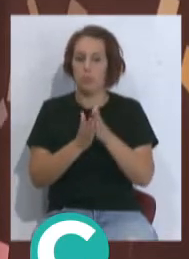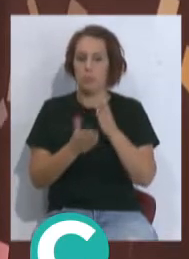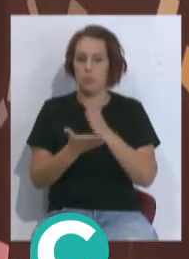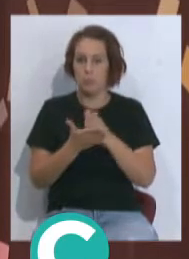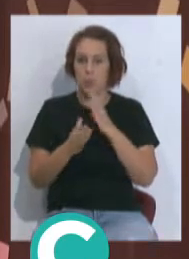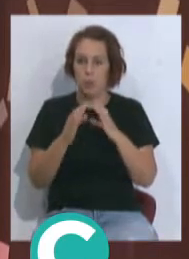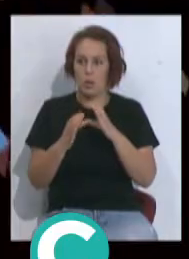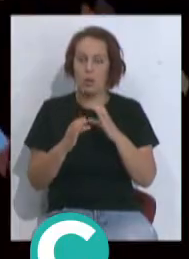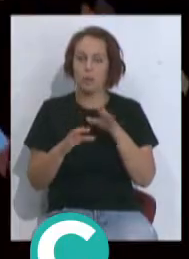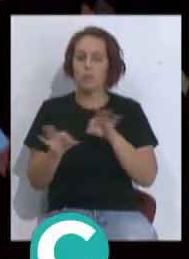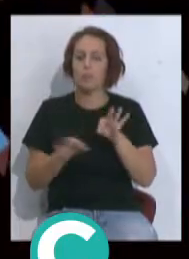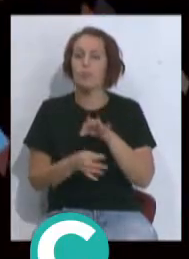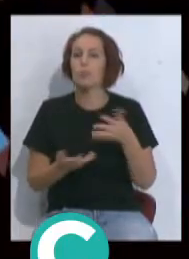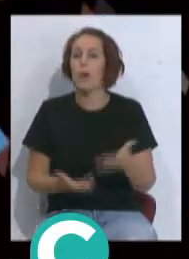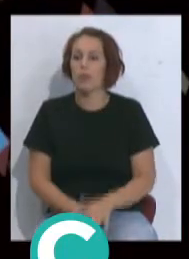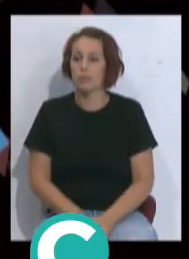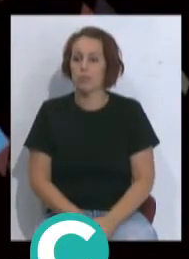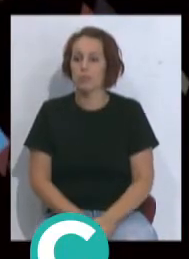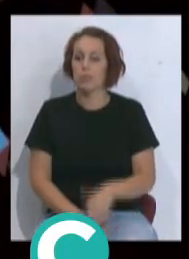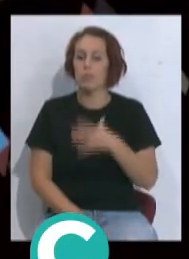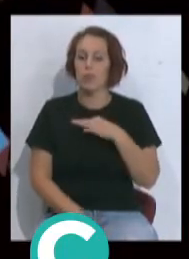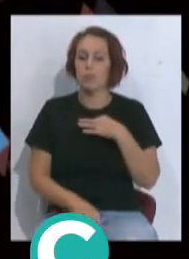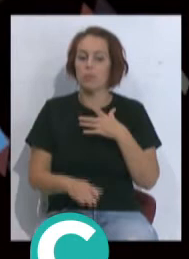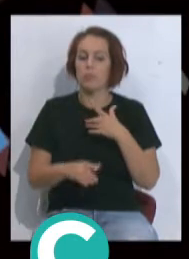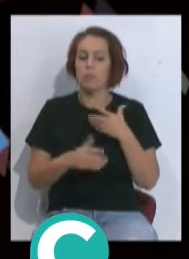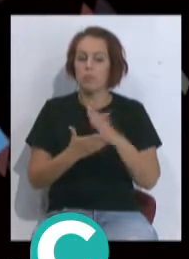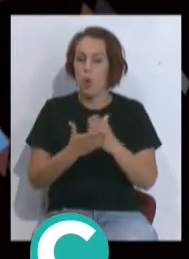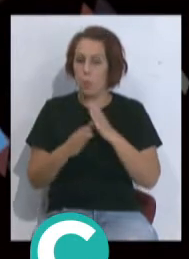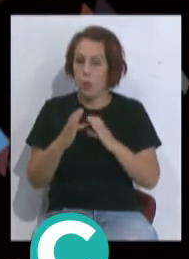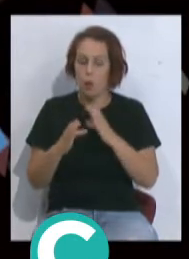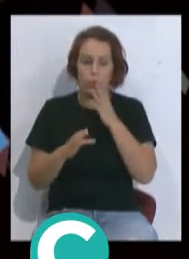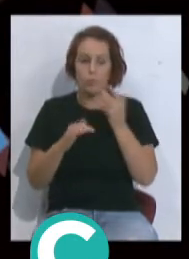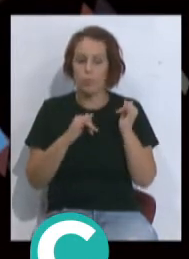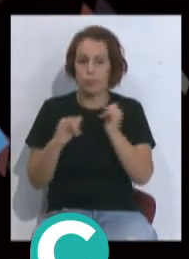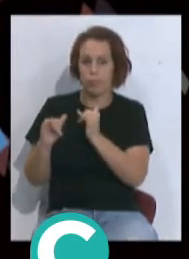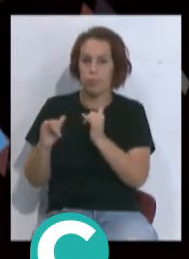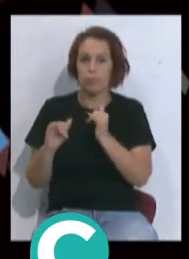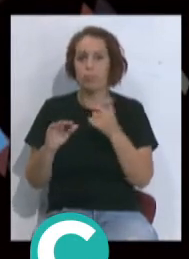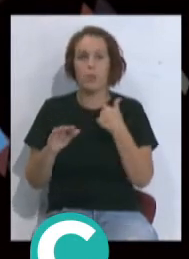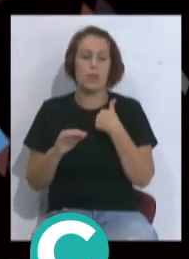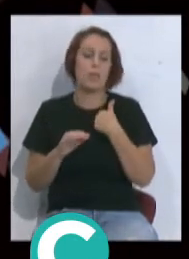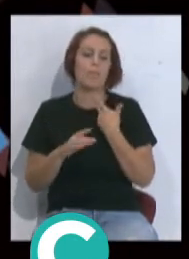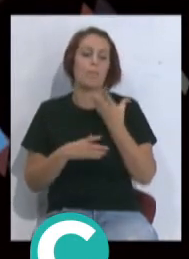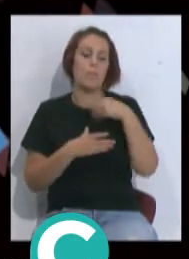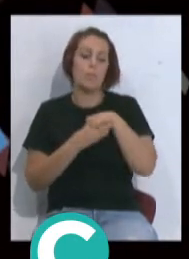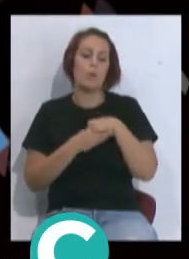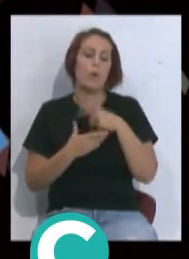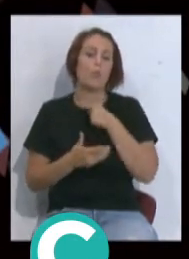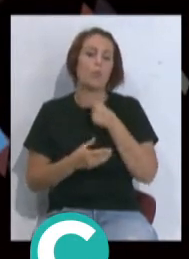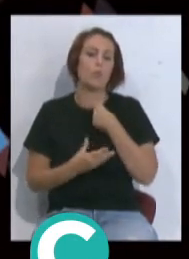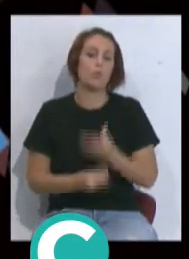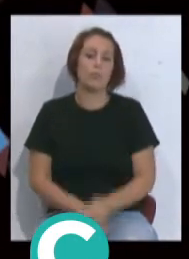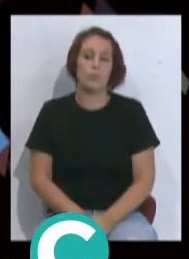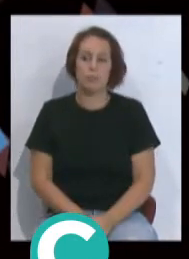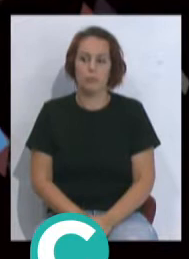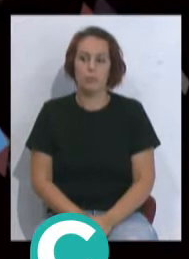queda? Qué difícil eso. Qué difícil. Quizás los medios porque se disfruta de otra manera, pero me gusta mucho vivirlo desde dentro. Bueno,